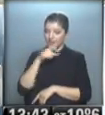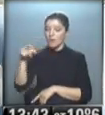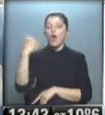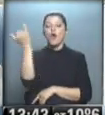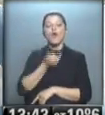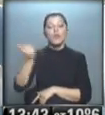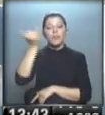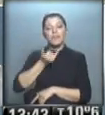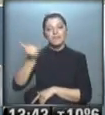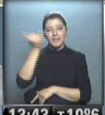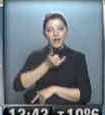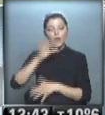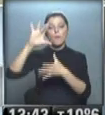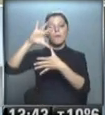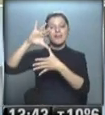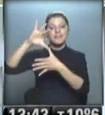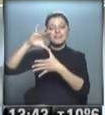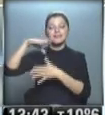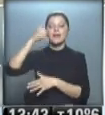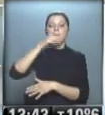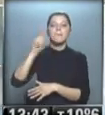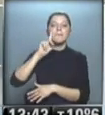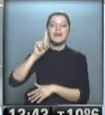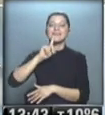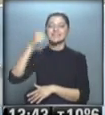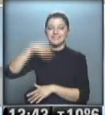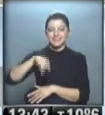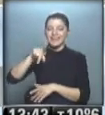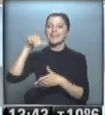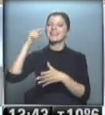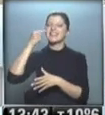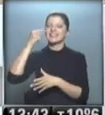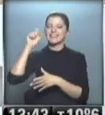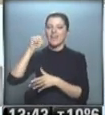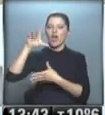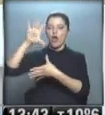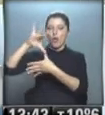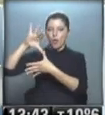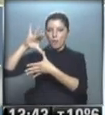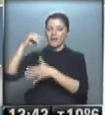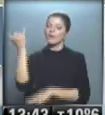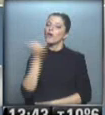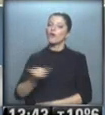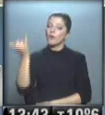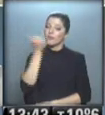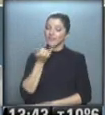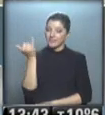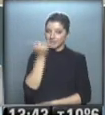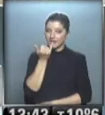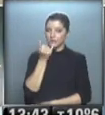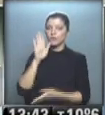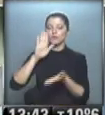contanos contanos Martín inzaurralde intendente de Lomas de Zamora acompañando a tus colegas de la